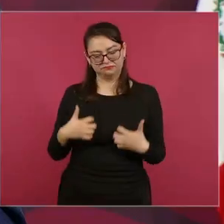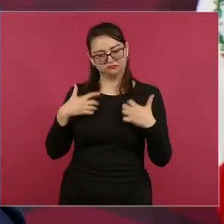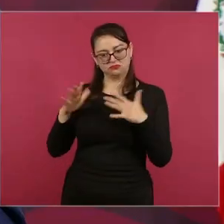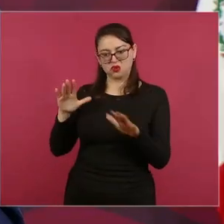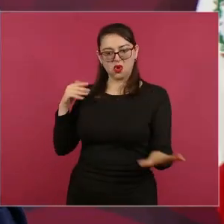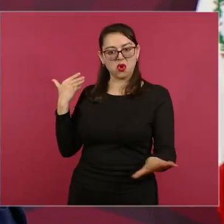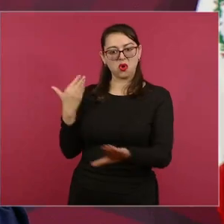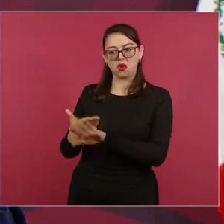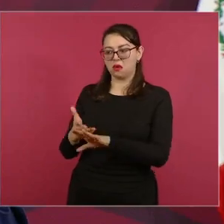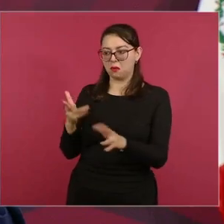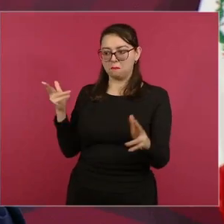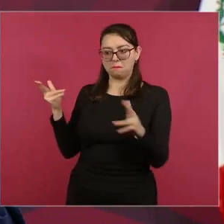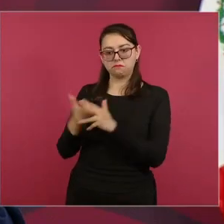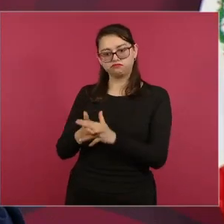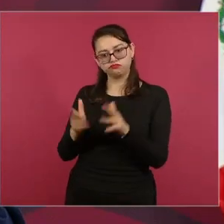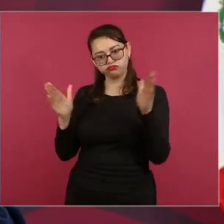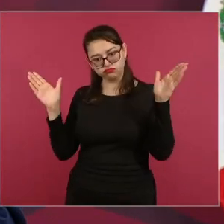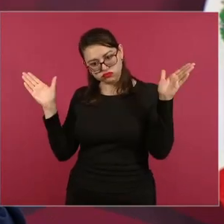Entonces,